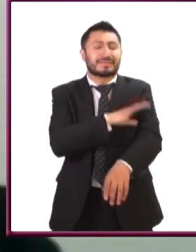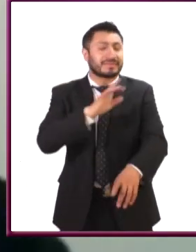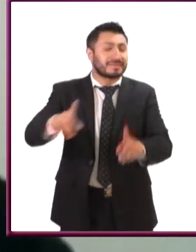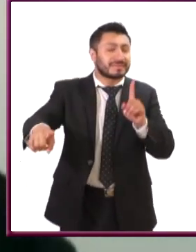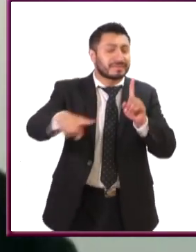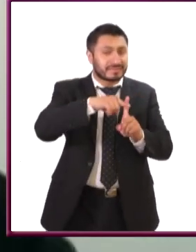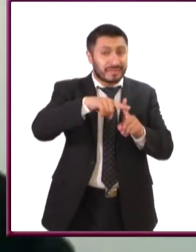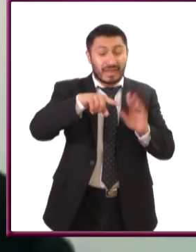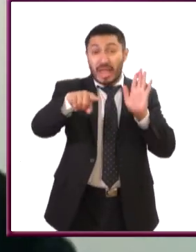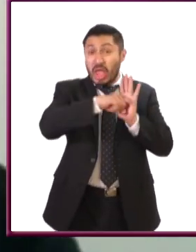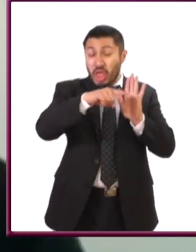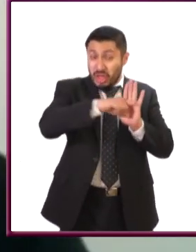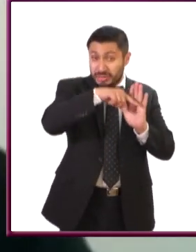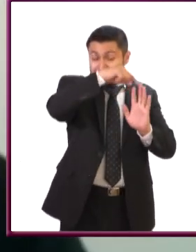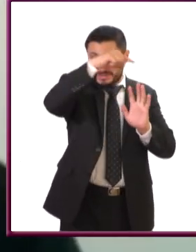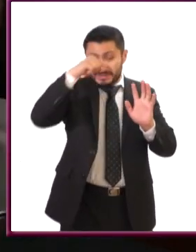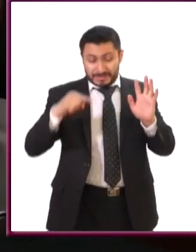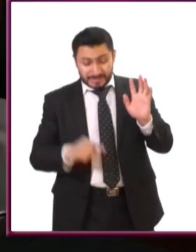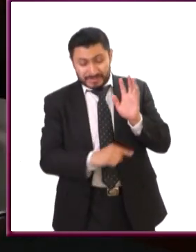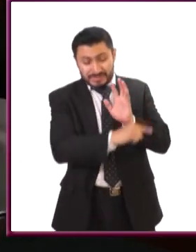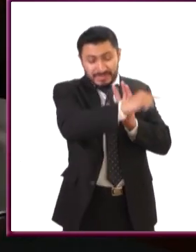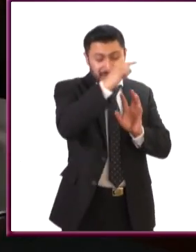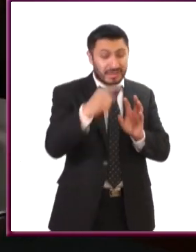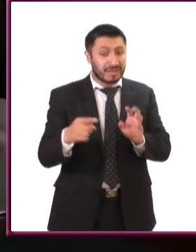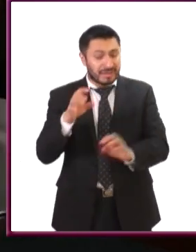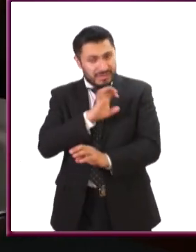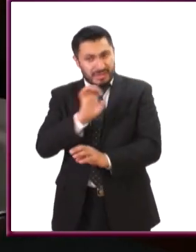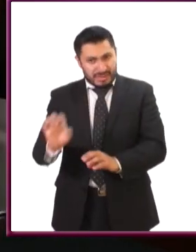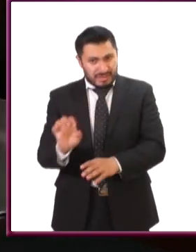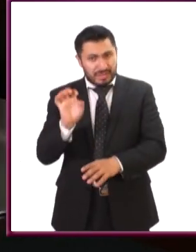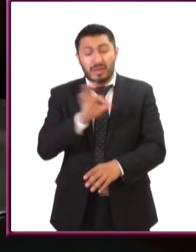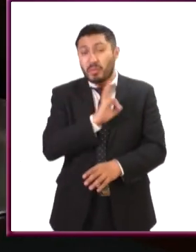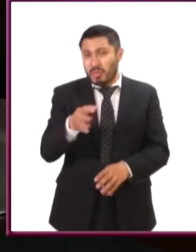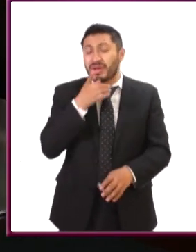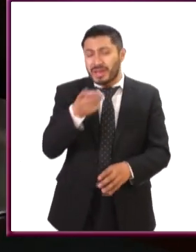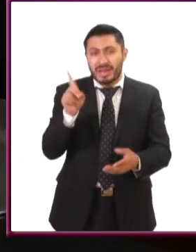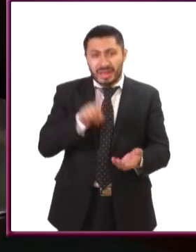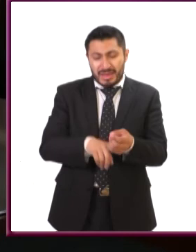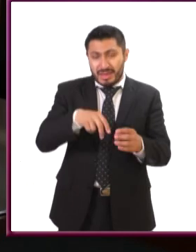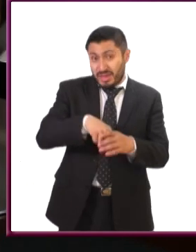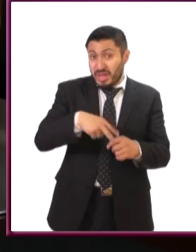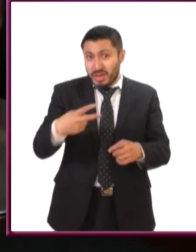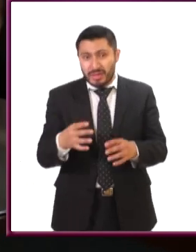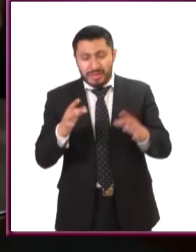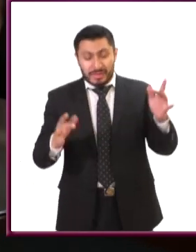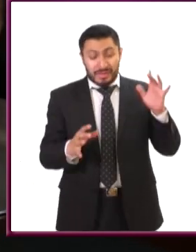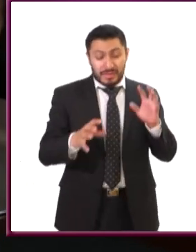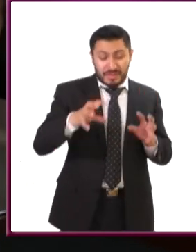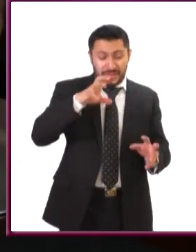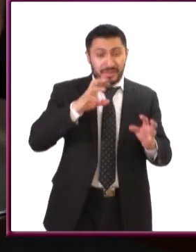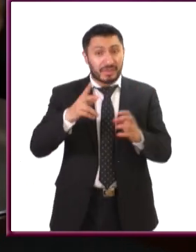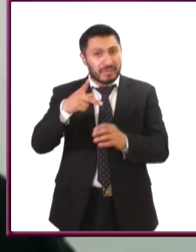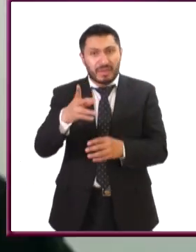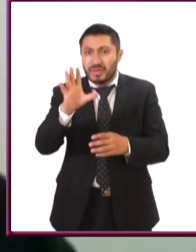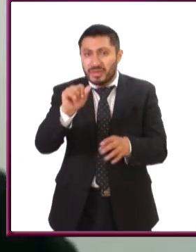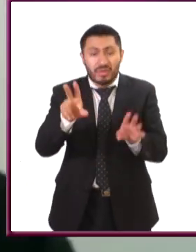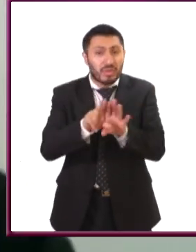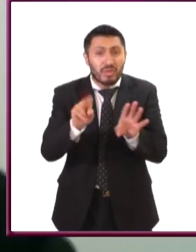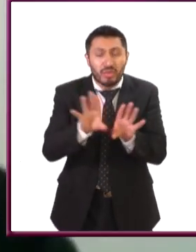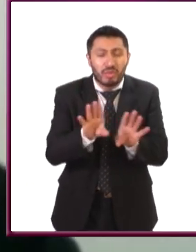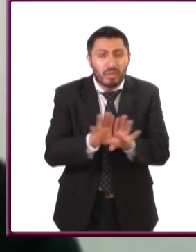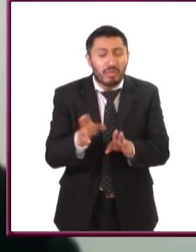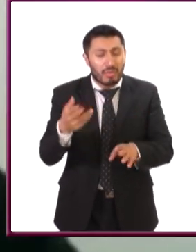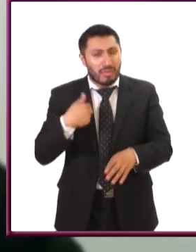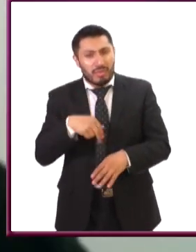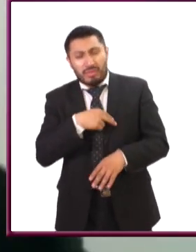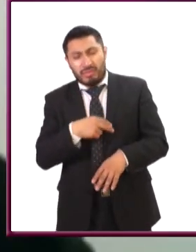una nube alrededor del núcleo. Entonces, sí se puede decir que hay espacios vacíos en el átomo, pero